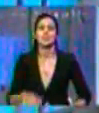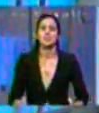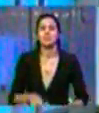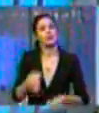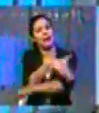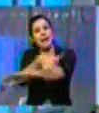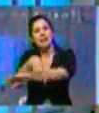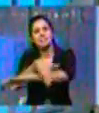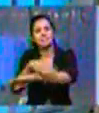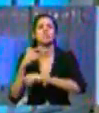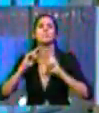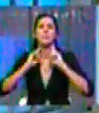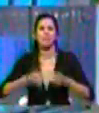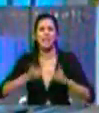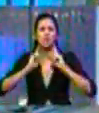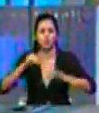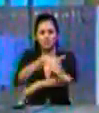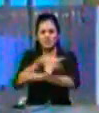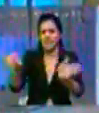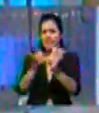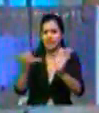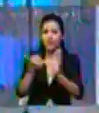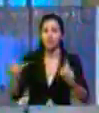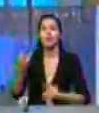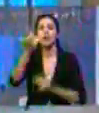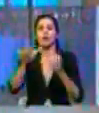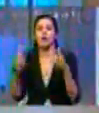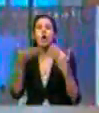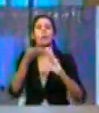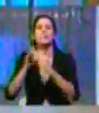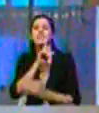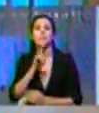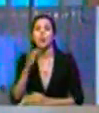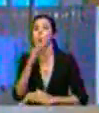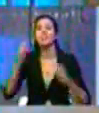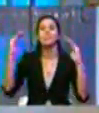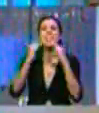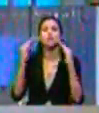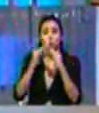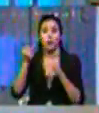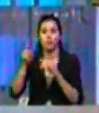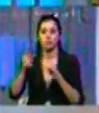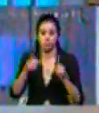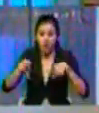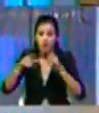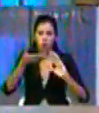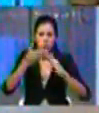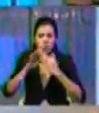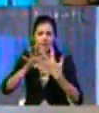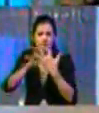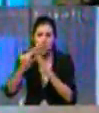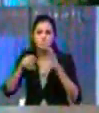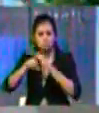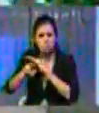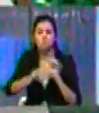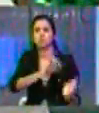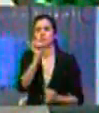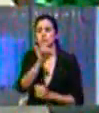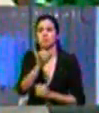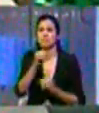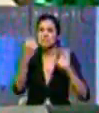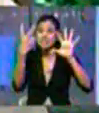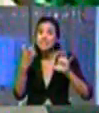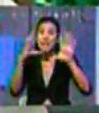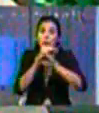Gran Colombia, en Los Sin Techo, en todos esos barrios y todas esas urbanizaciones. Toque de queda,